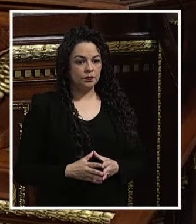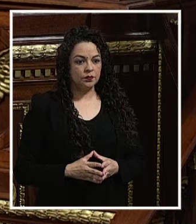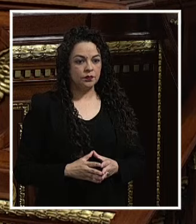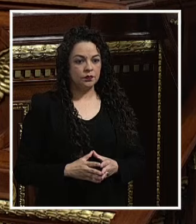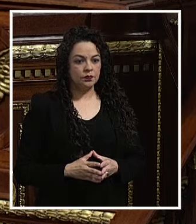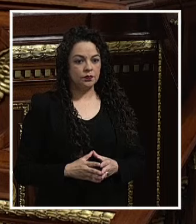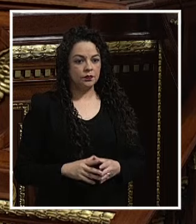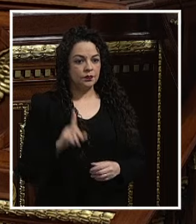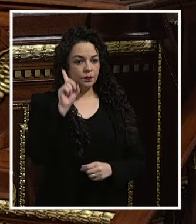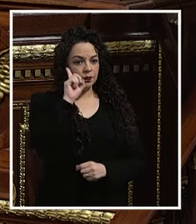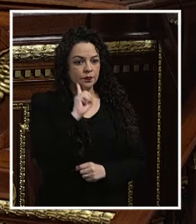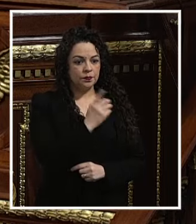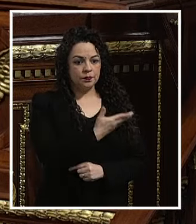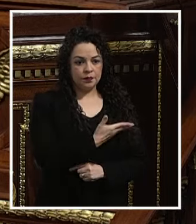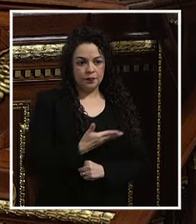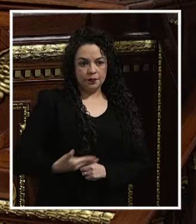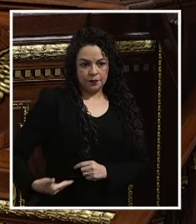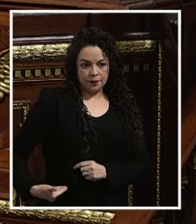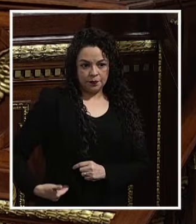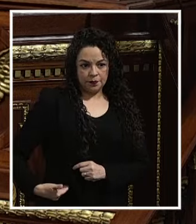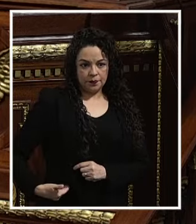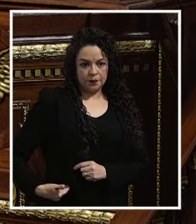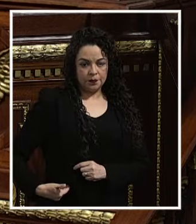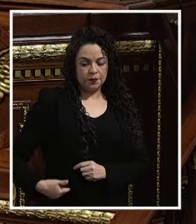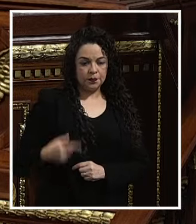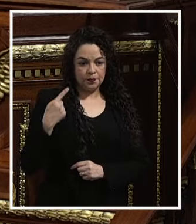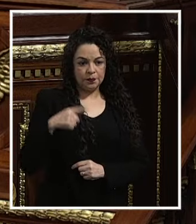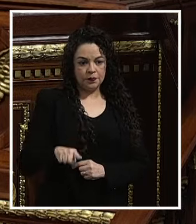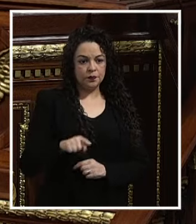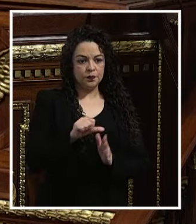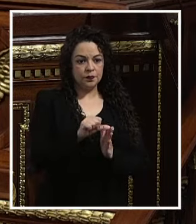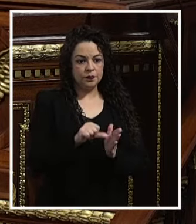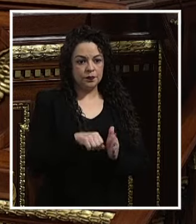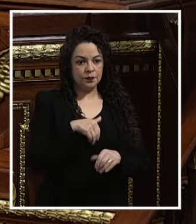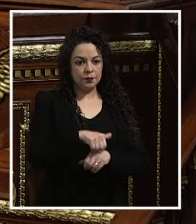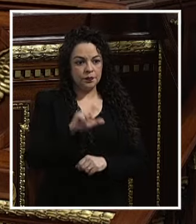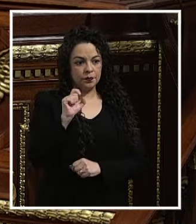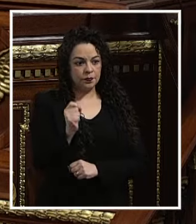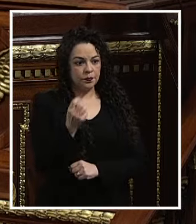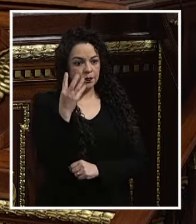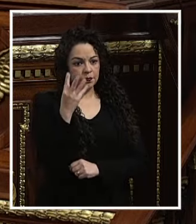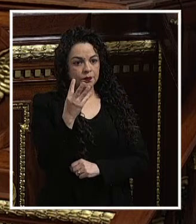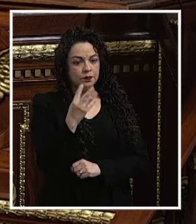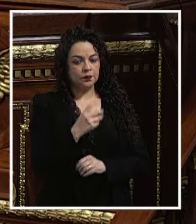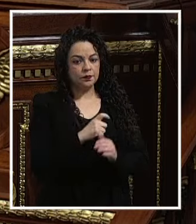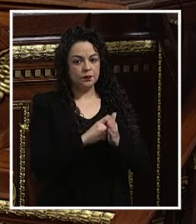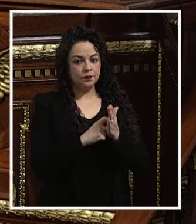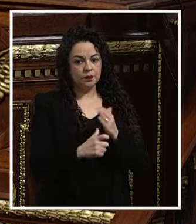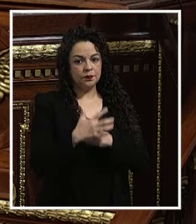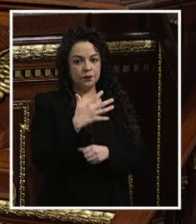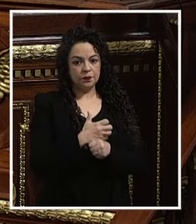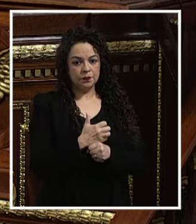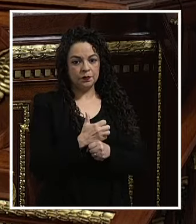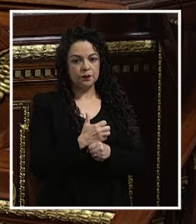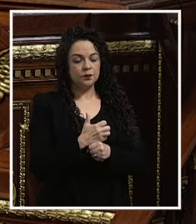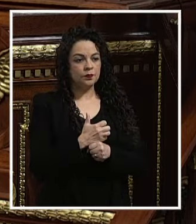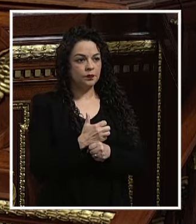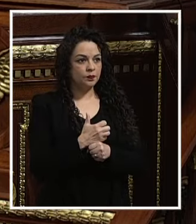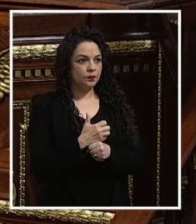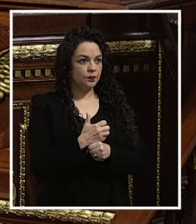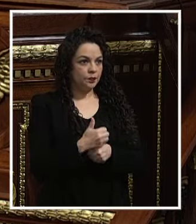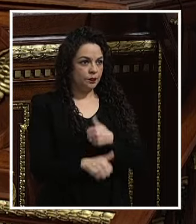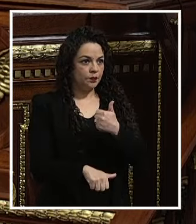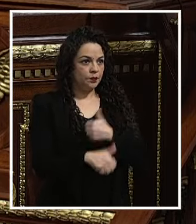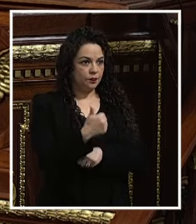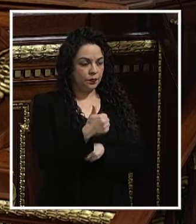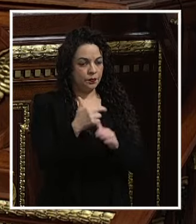Diputada Presidenta, con fundamento en lo dispuesto por el artículo 24, párrafos 5 y 11 de la Ley Orgánica de este Congreso,